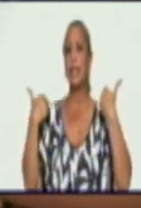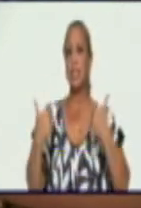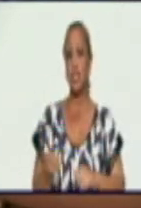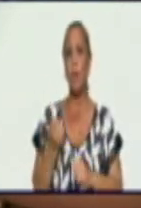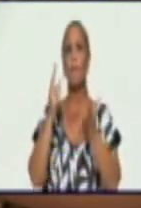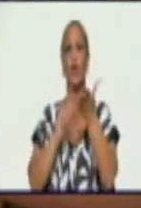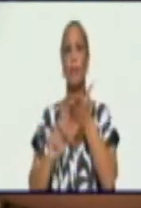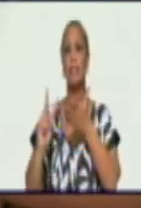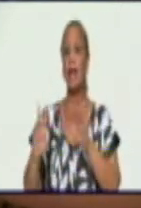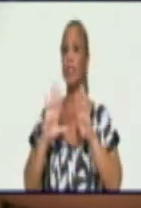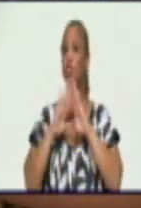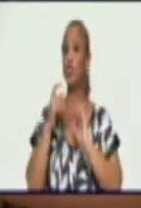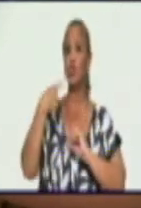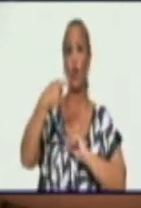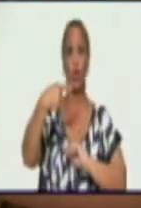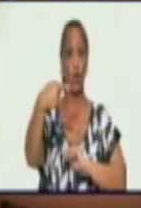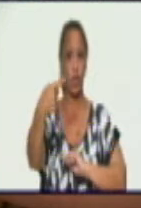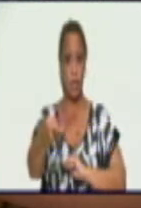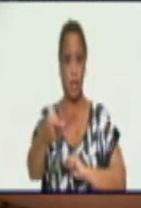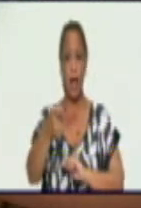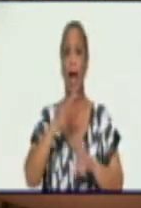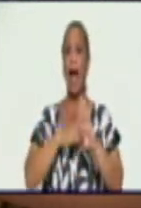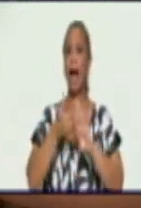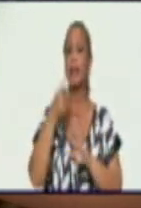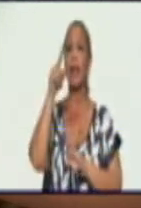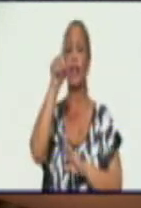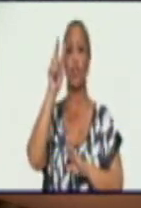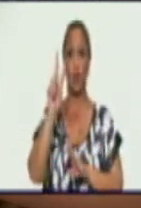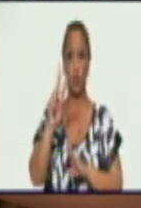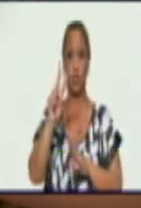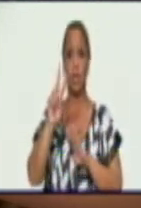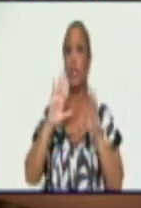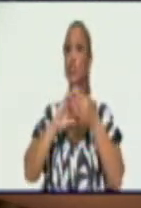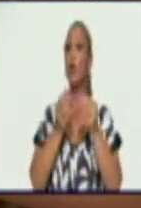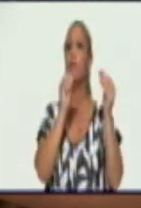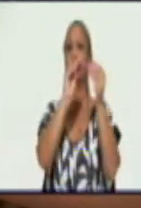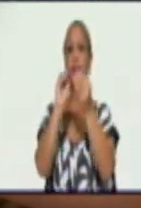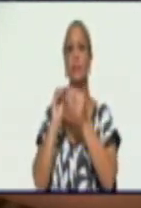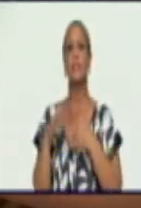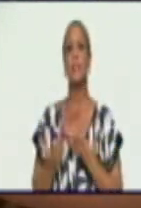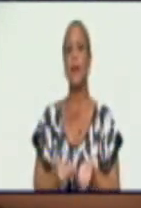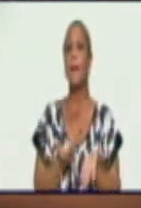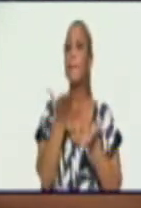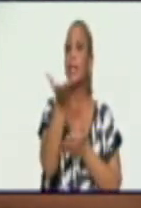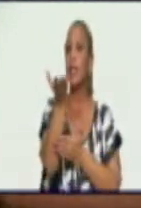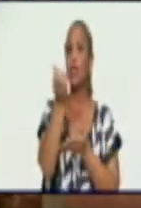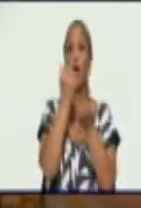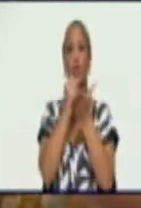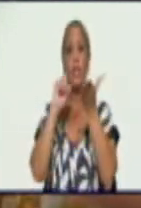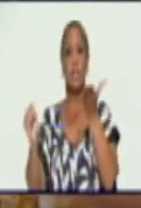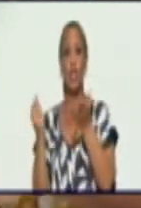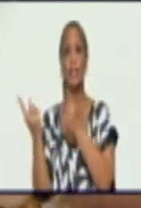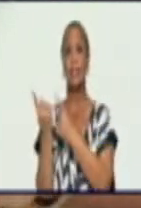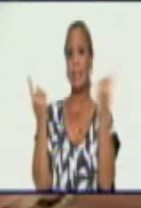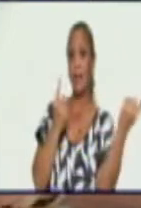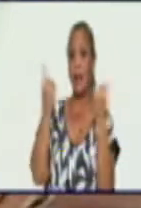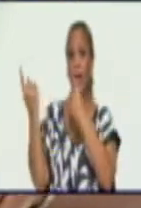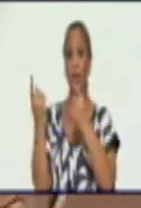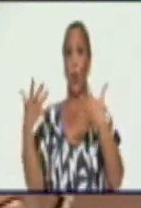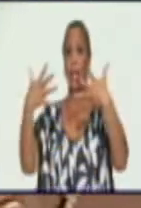todos los días hasta las 12 todos estos casos que están requiriendo autorización de traslado entre